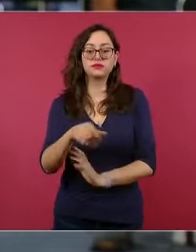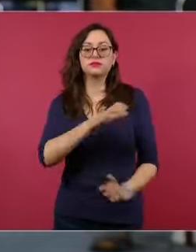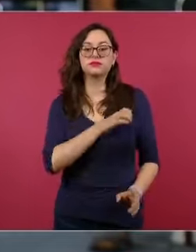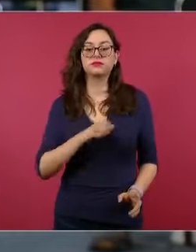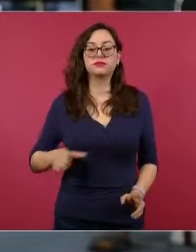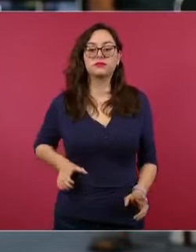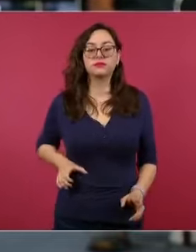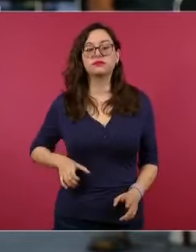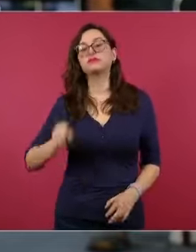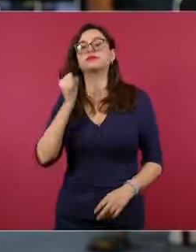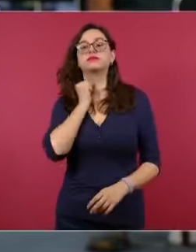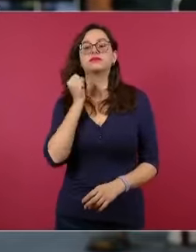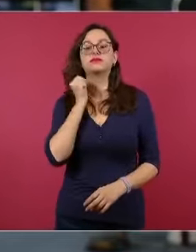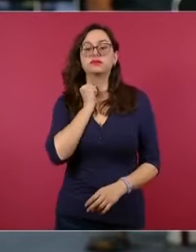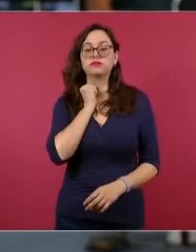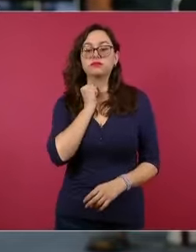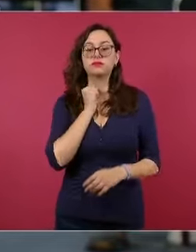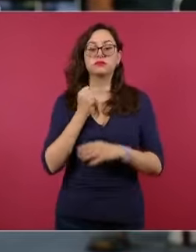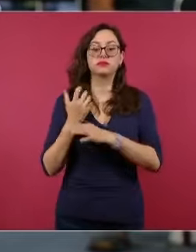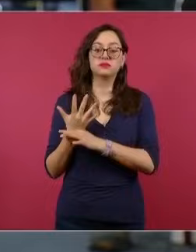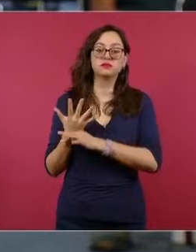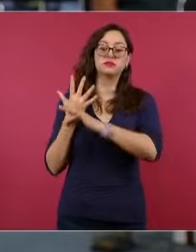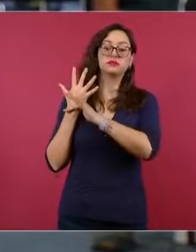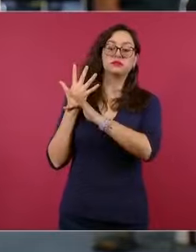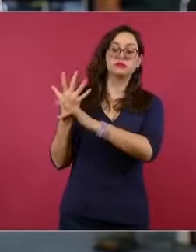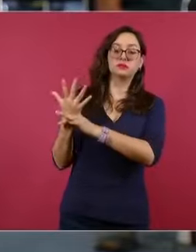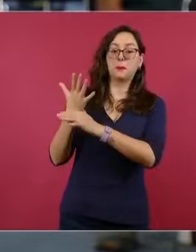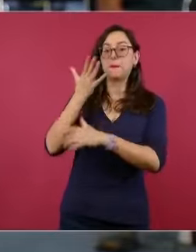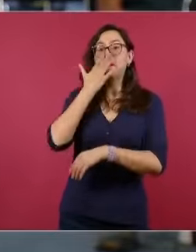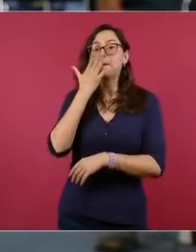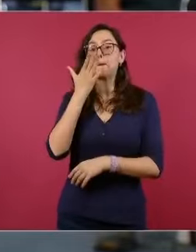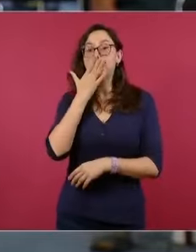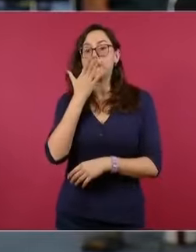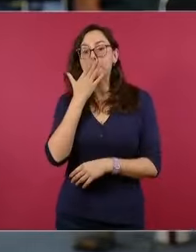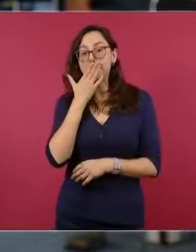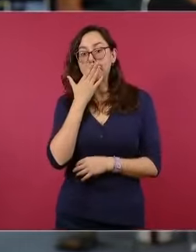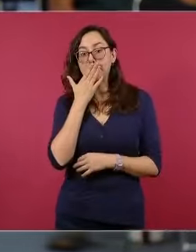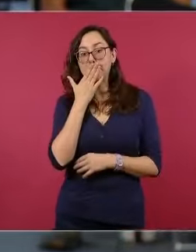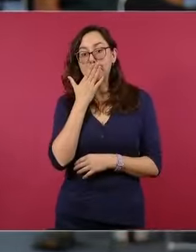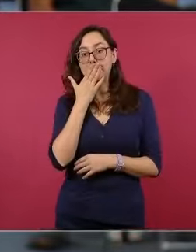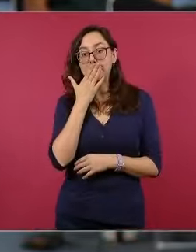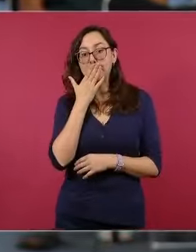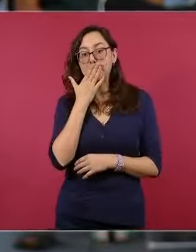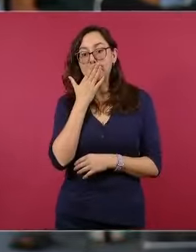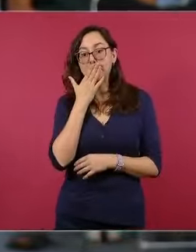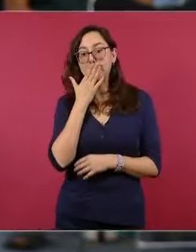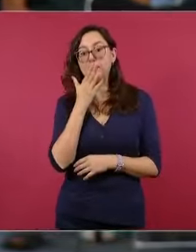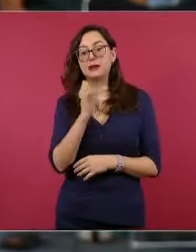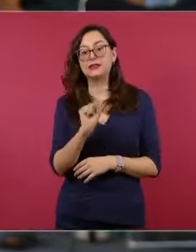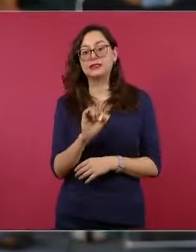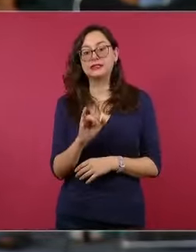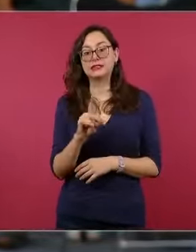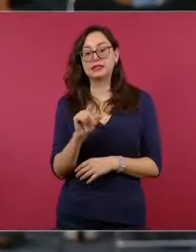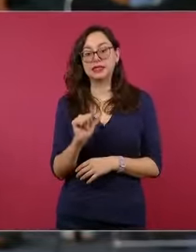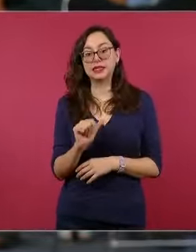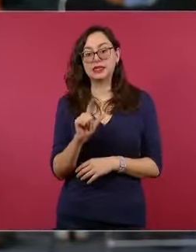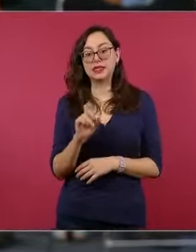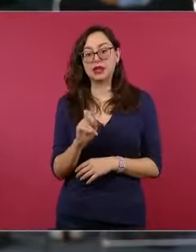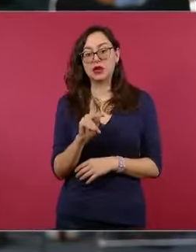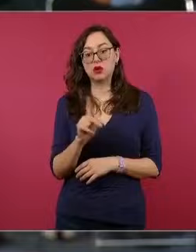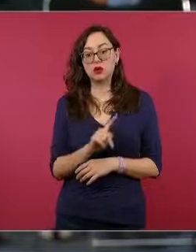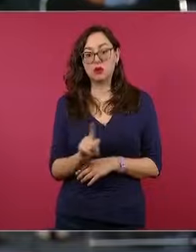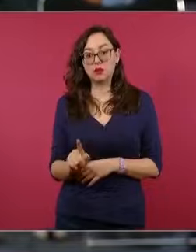senado entonces dicen los morenistas de Sonora que celida López le mandan todo lo que entra de